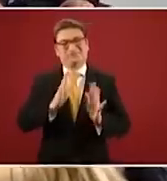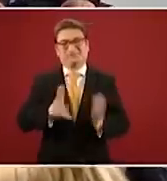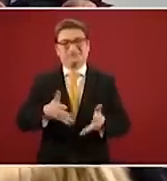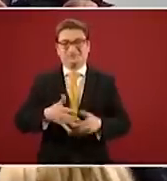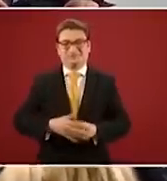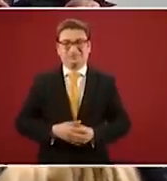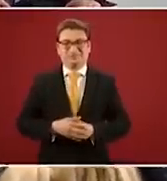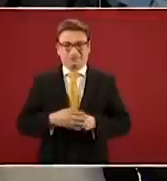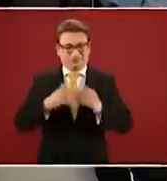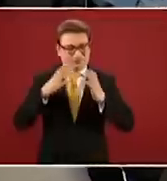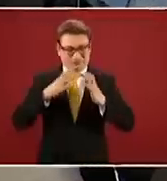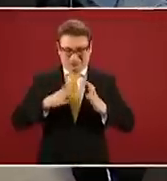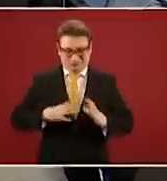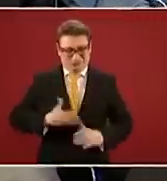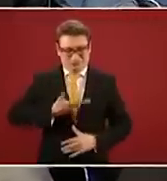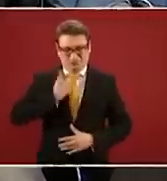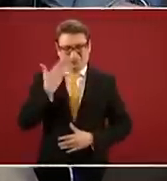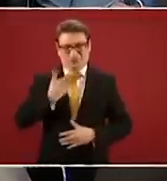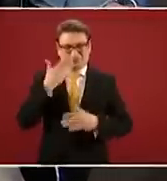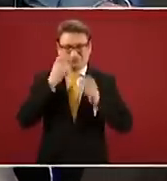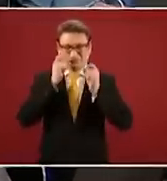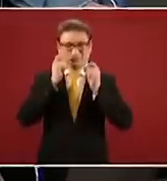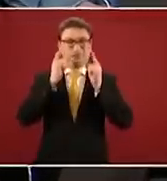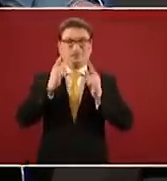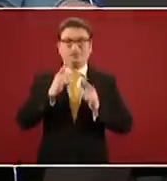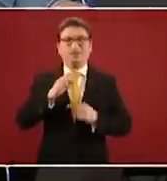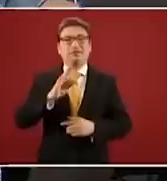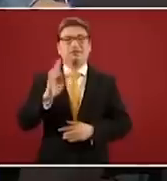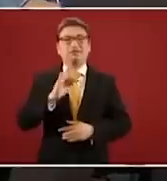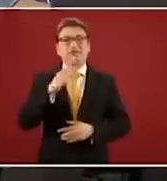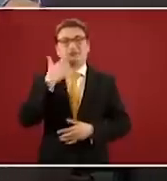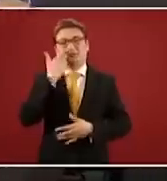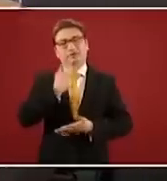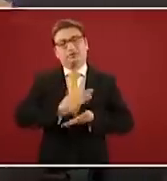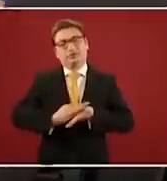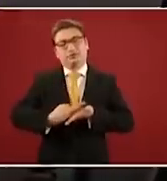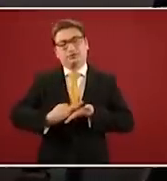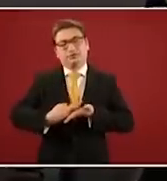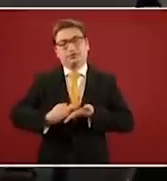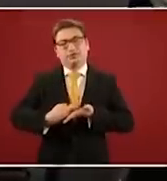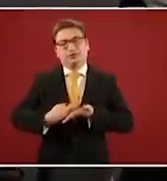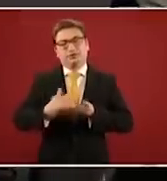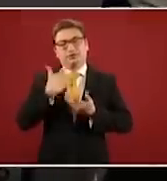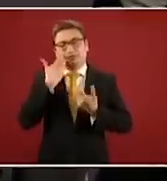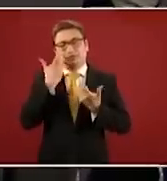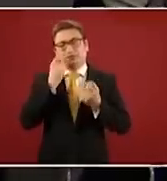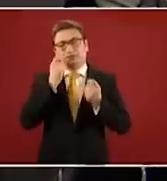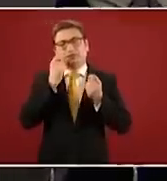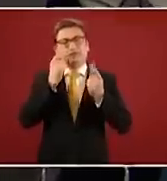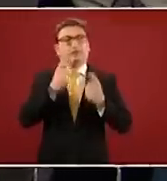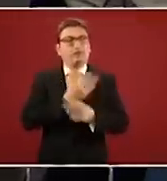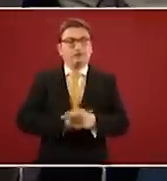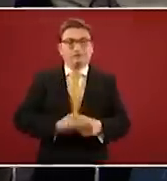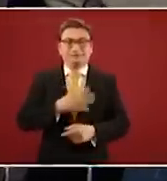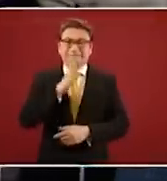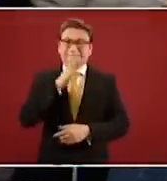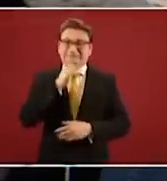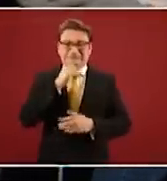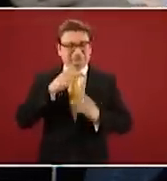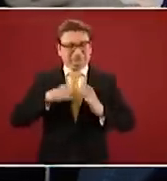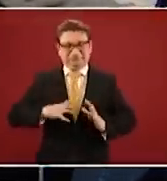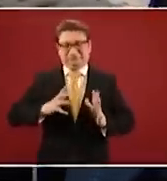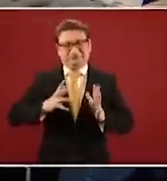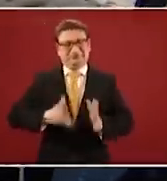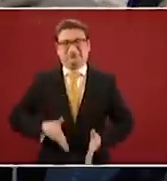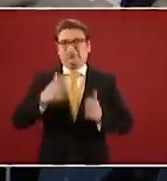El organismo así es. Por más que quiera uno, no se puede,